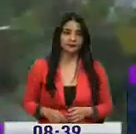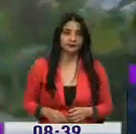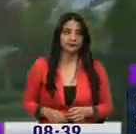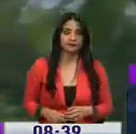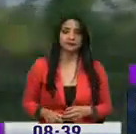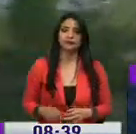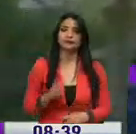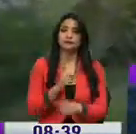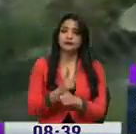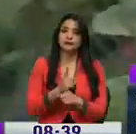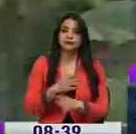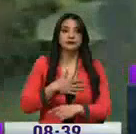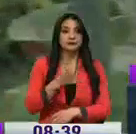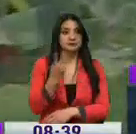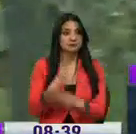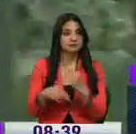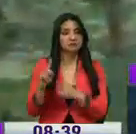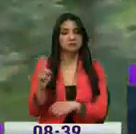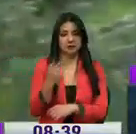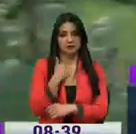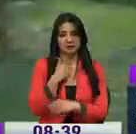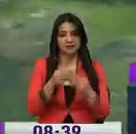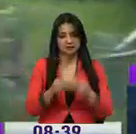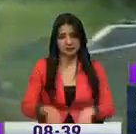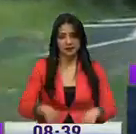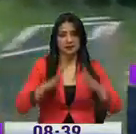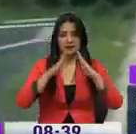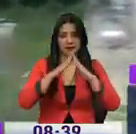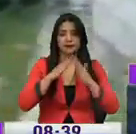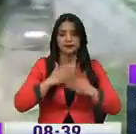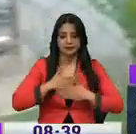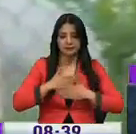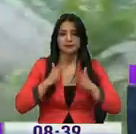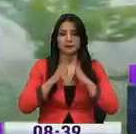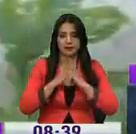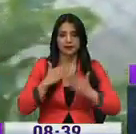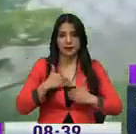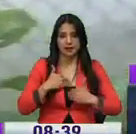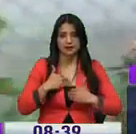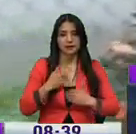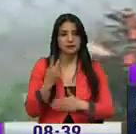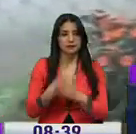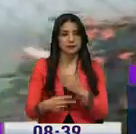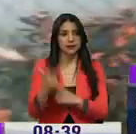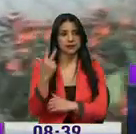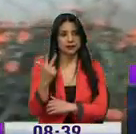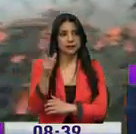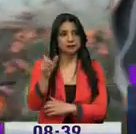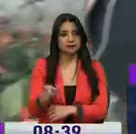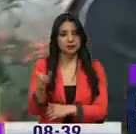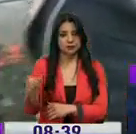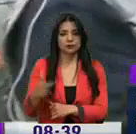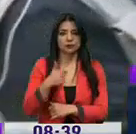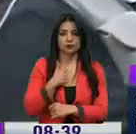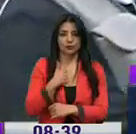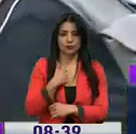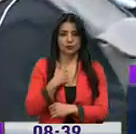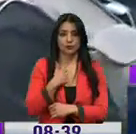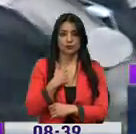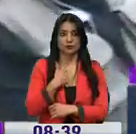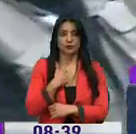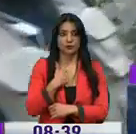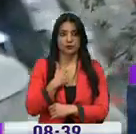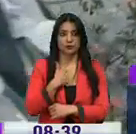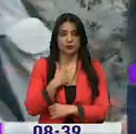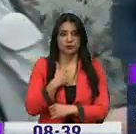entonces mi hija era la primera afectada y luego nosotros, de mi hija son tres personas,